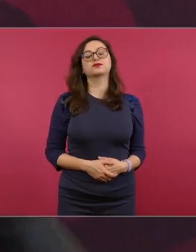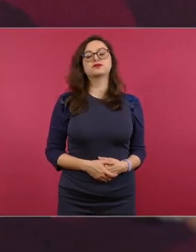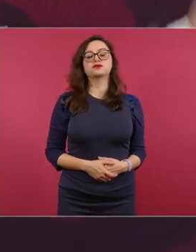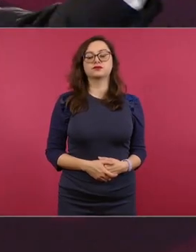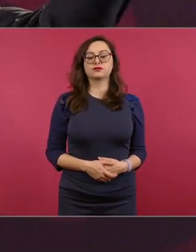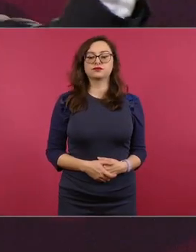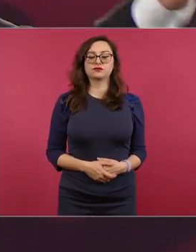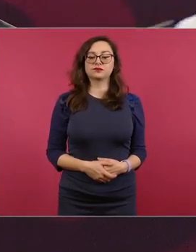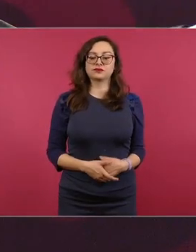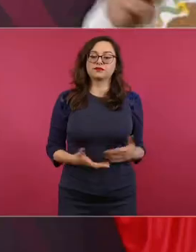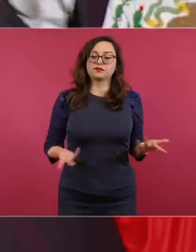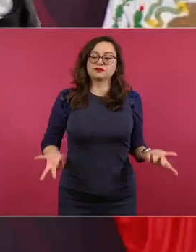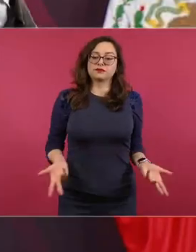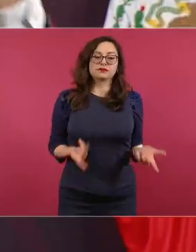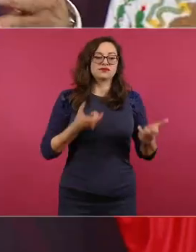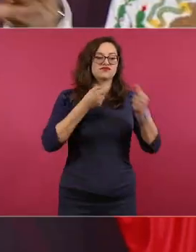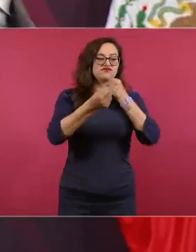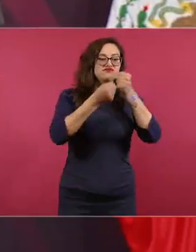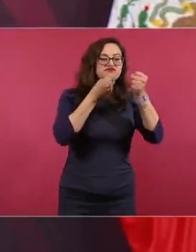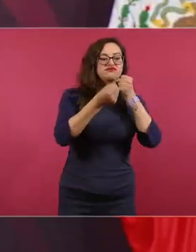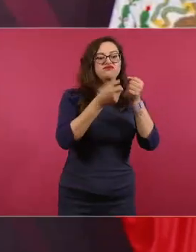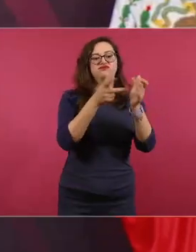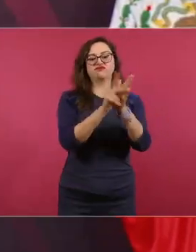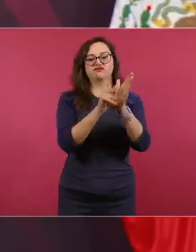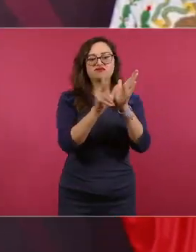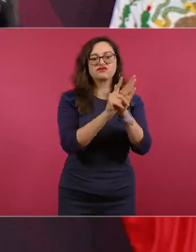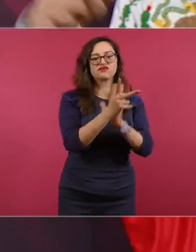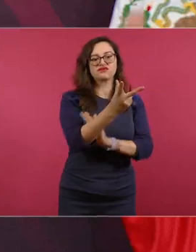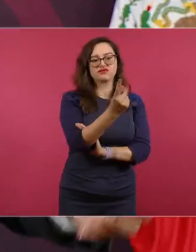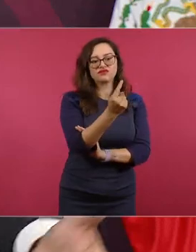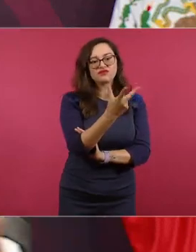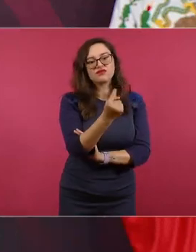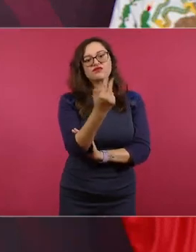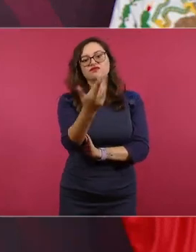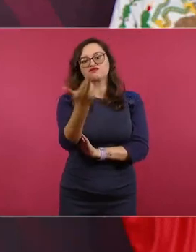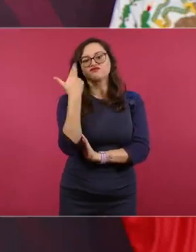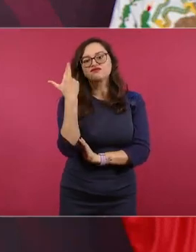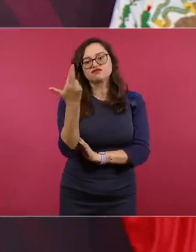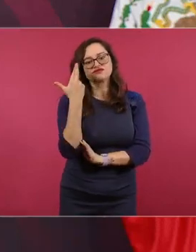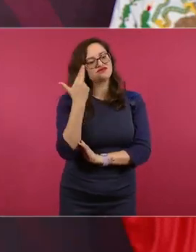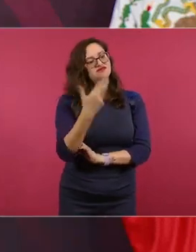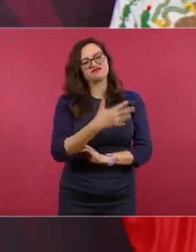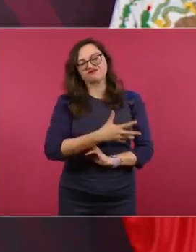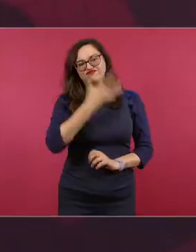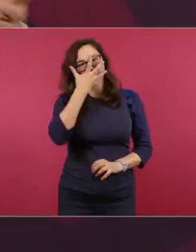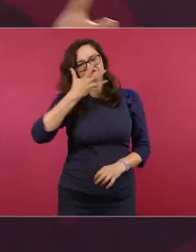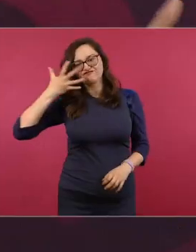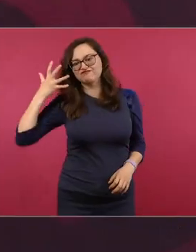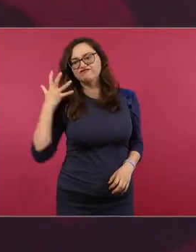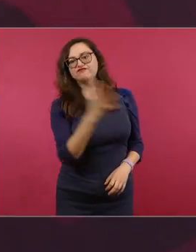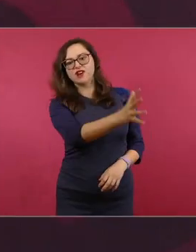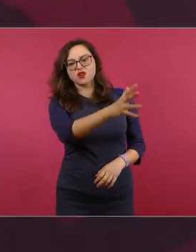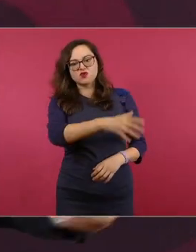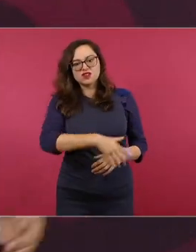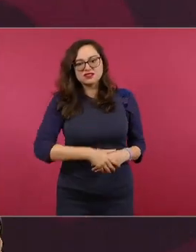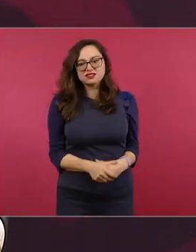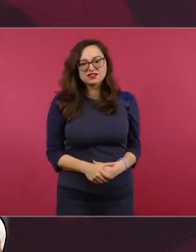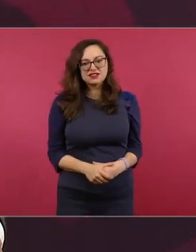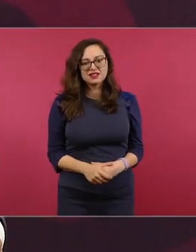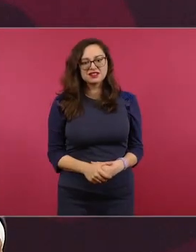Y los medios, no, una vergüenza. Todo esto que les estamos